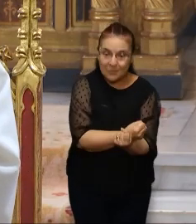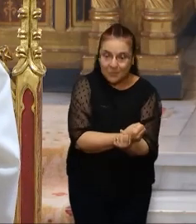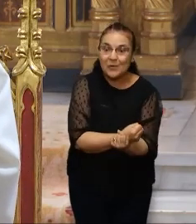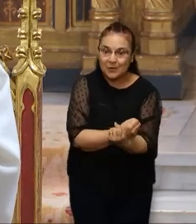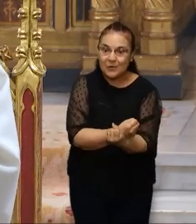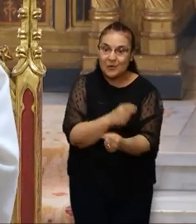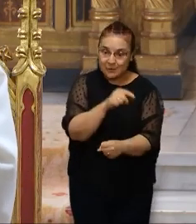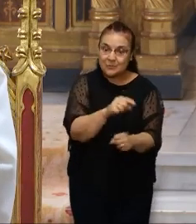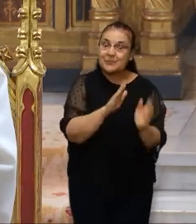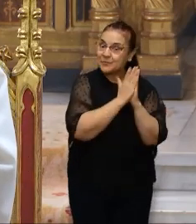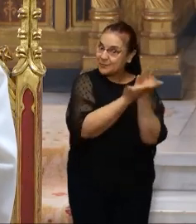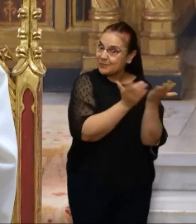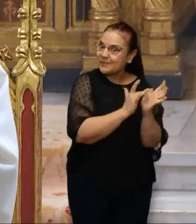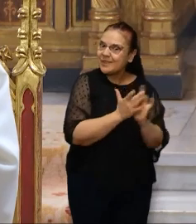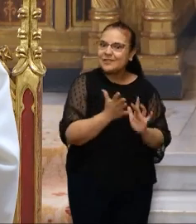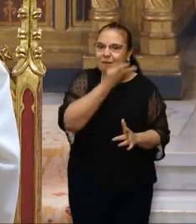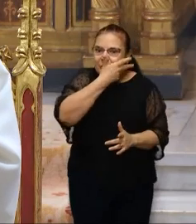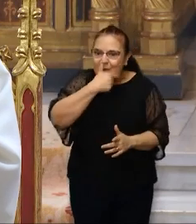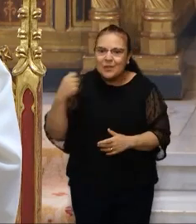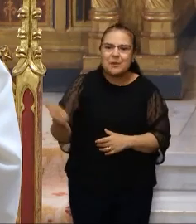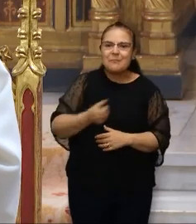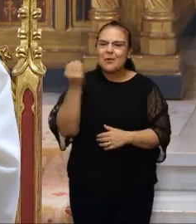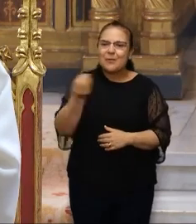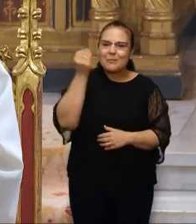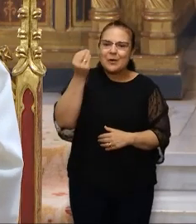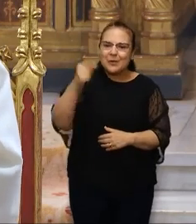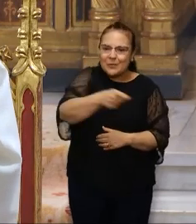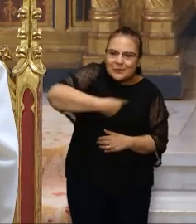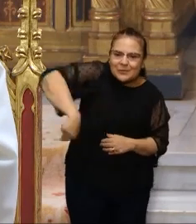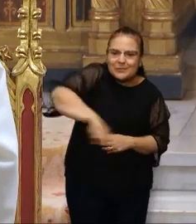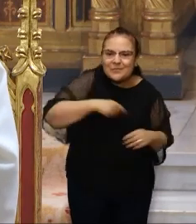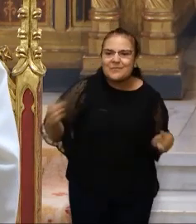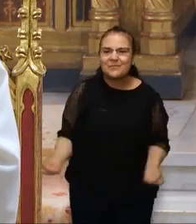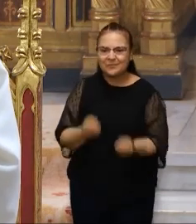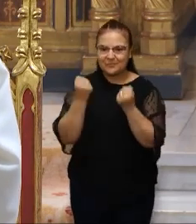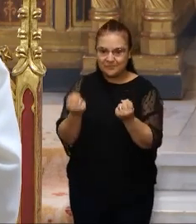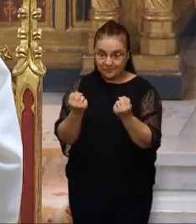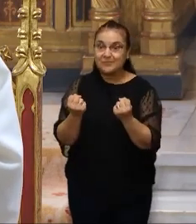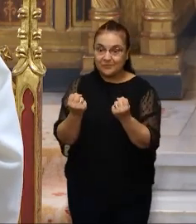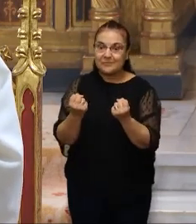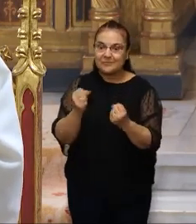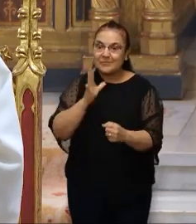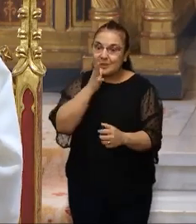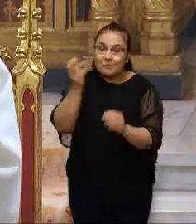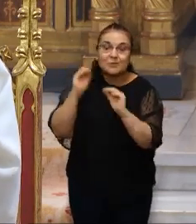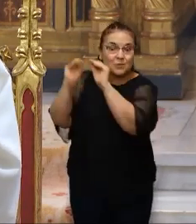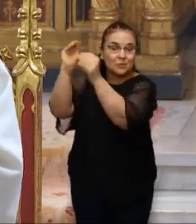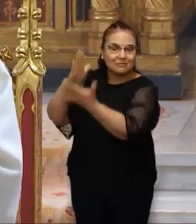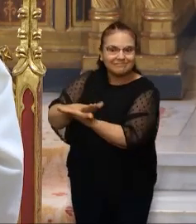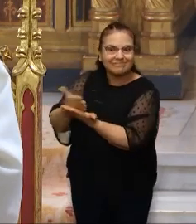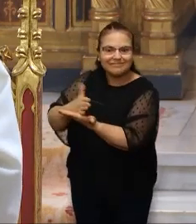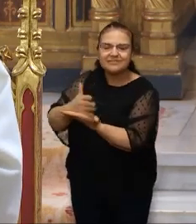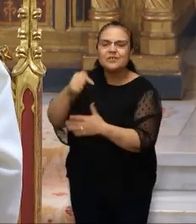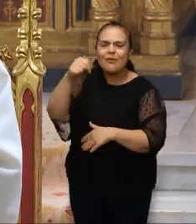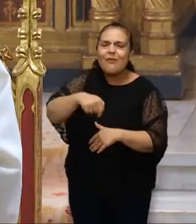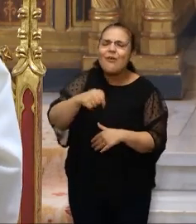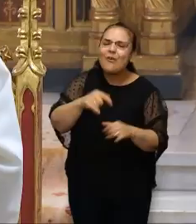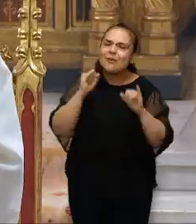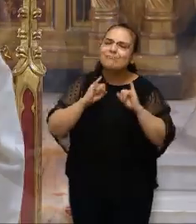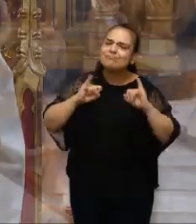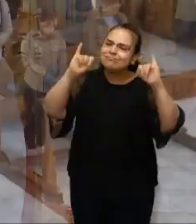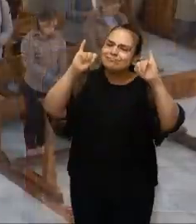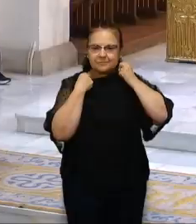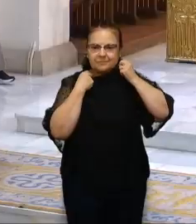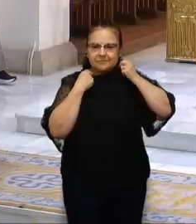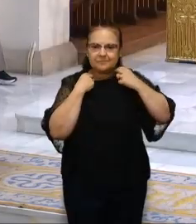conocer cada vez más a nuestro Salvador. Por su intercesión, y hoy le vamos a celebrar de una